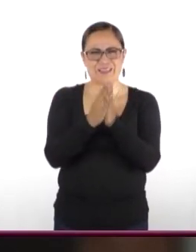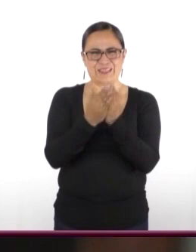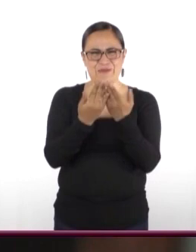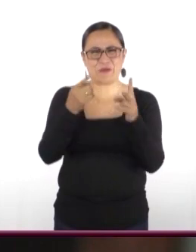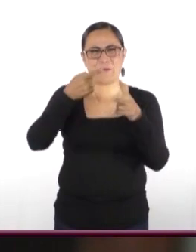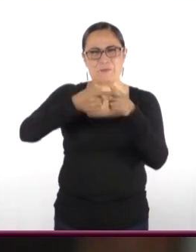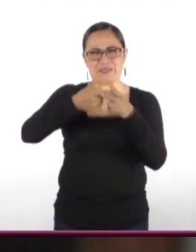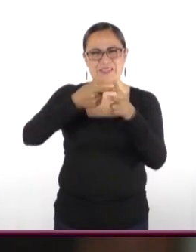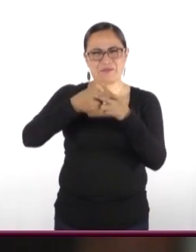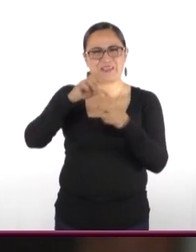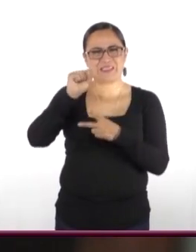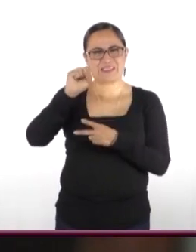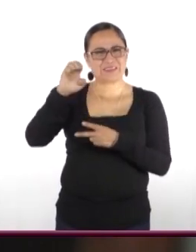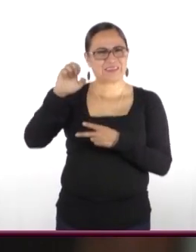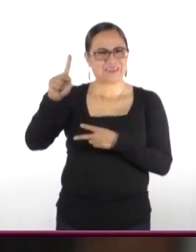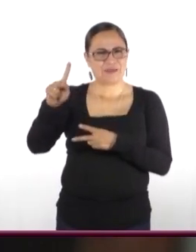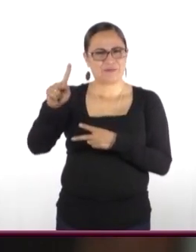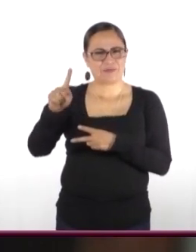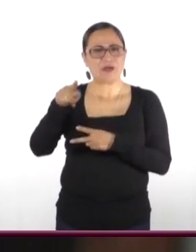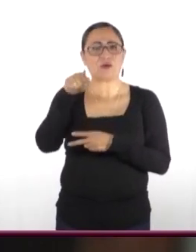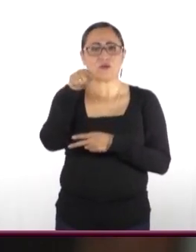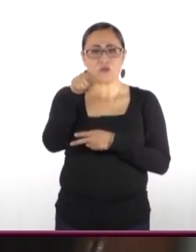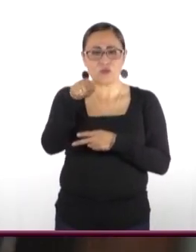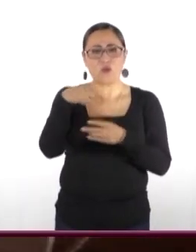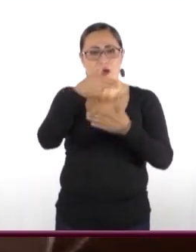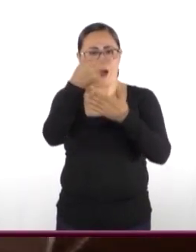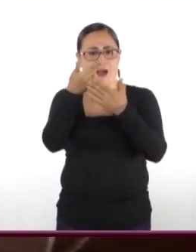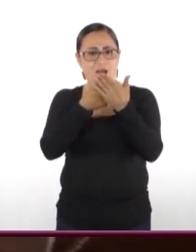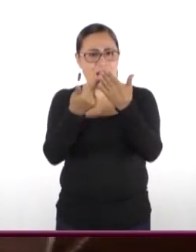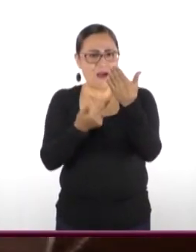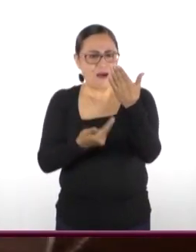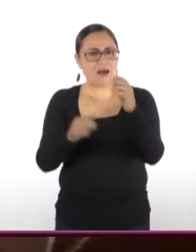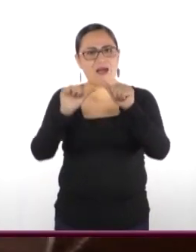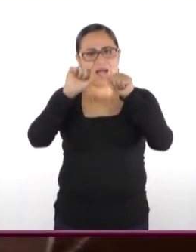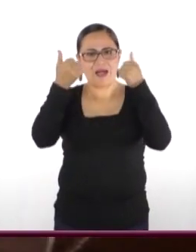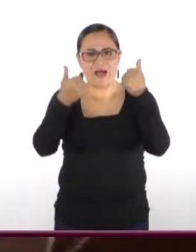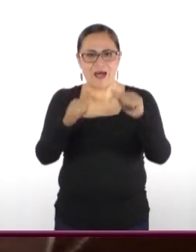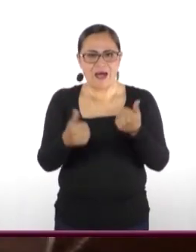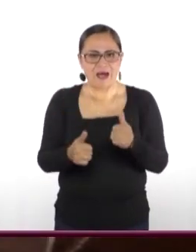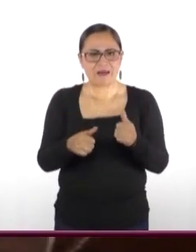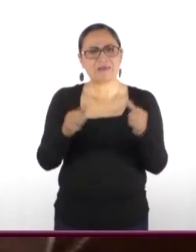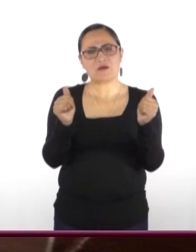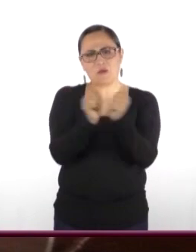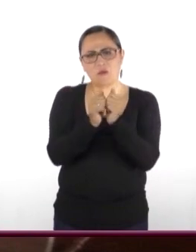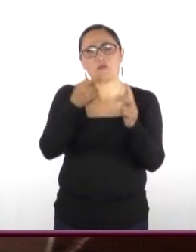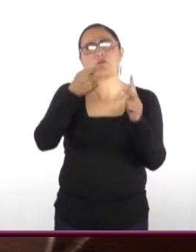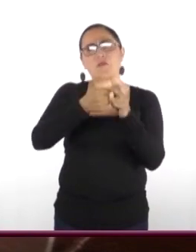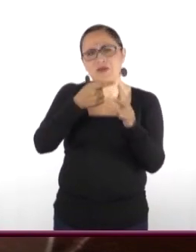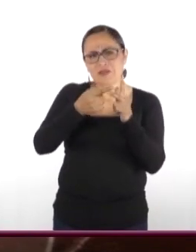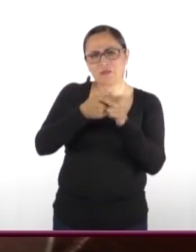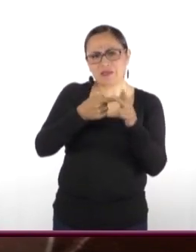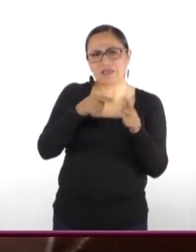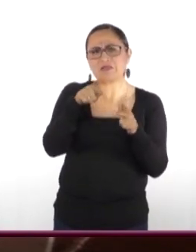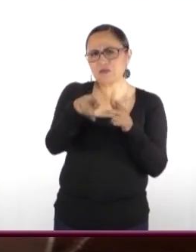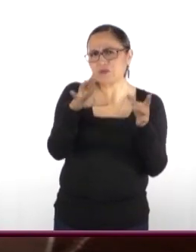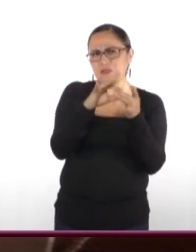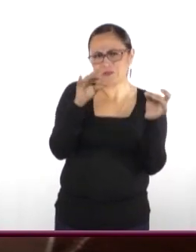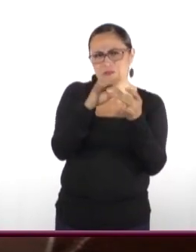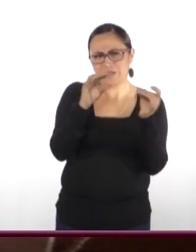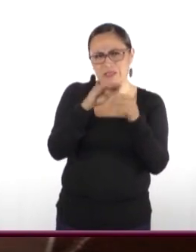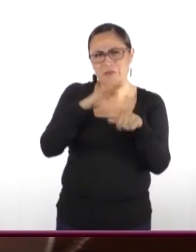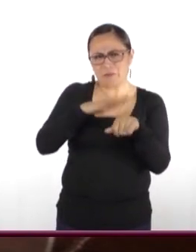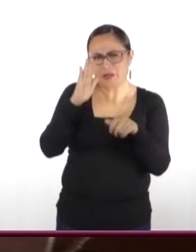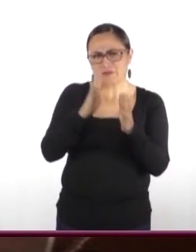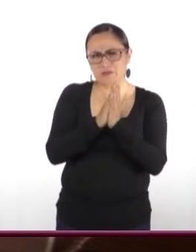la portada del libro de texto de matemáticas de la SEP, donde obviamente involucras tu arte abstracto, pero también las matemáticas. ¿Nos podrías platicar un